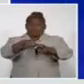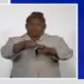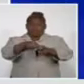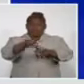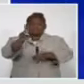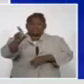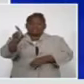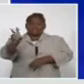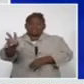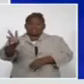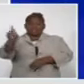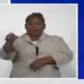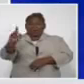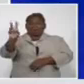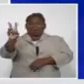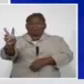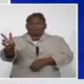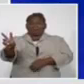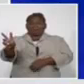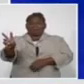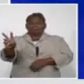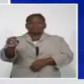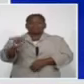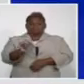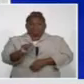13,2. El